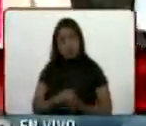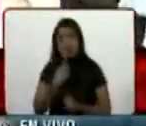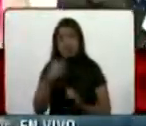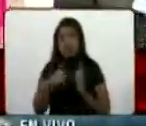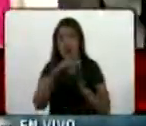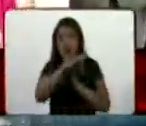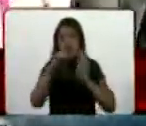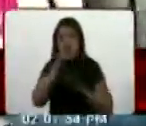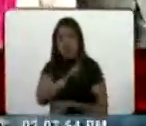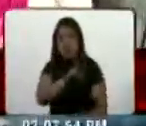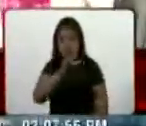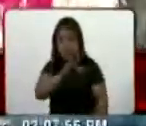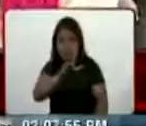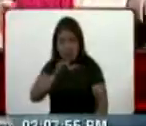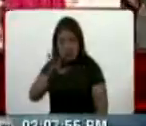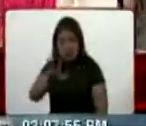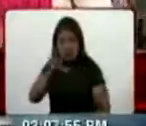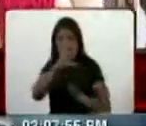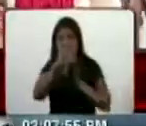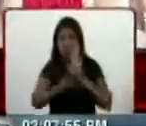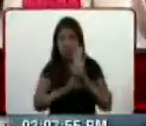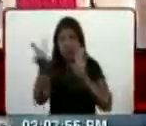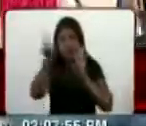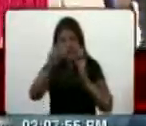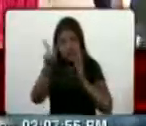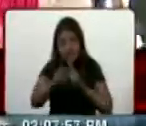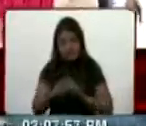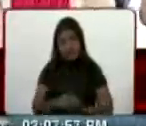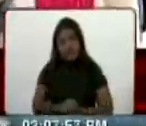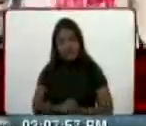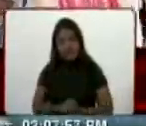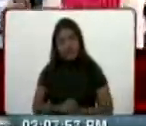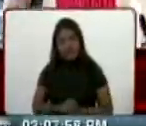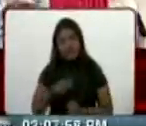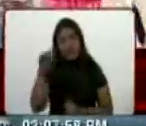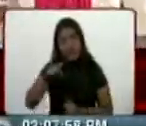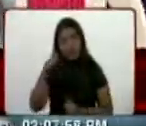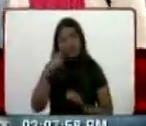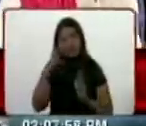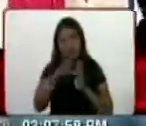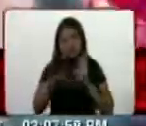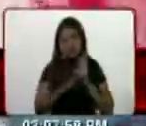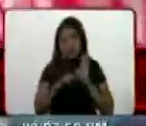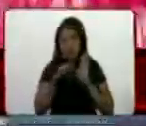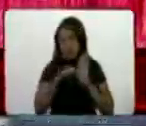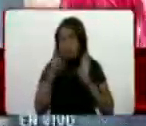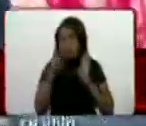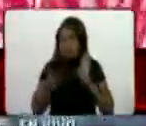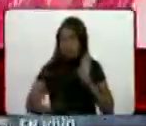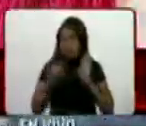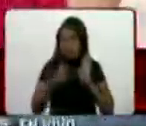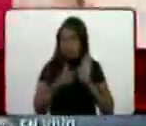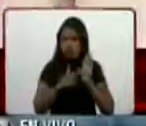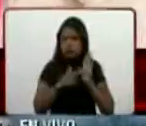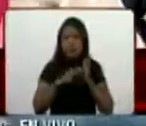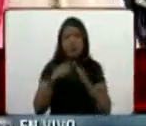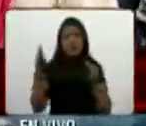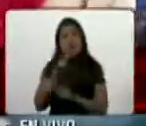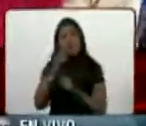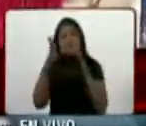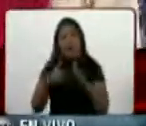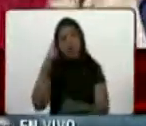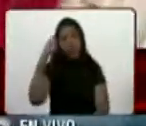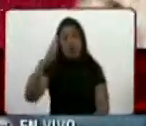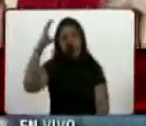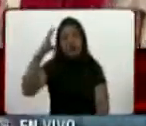artículo 233 de la Constitución de la República Bolivariana de Venezuela. Hoy una constitución más viva que nunca. Hoy unos venezolanos más conscientes que